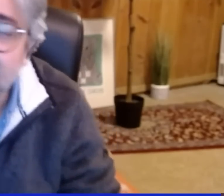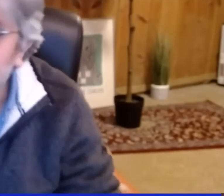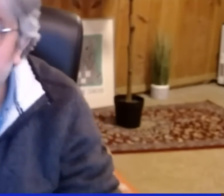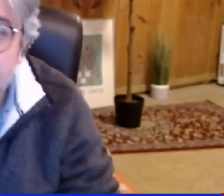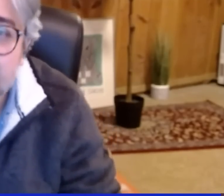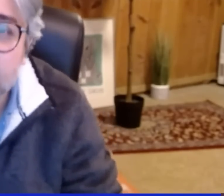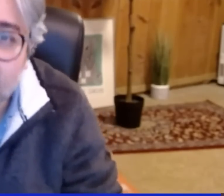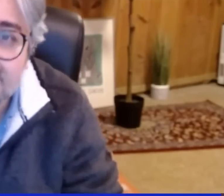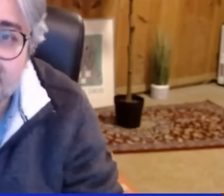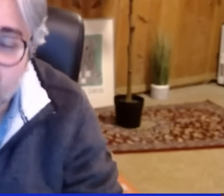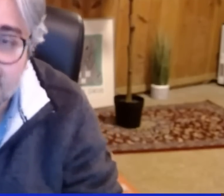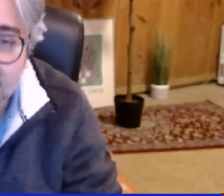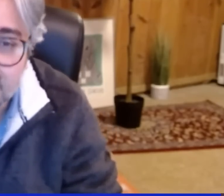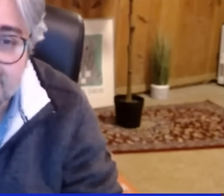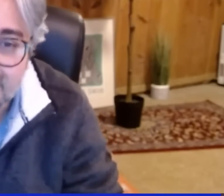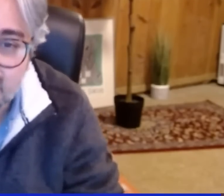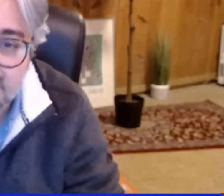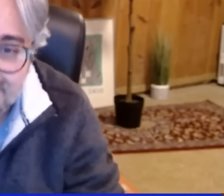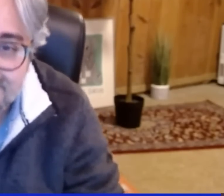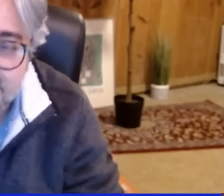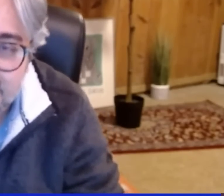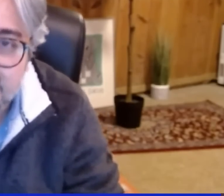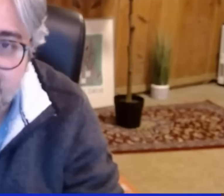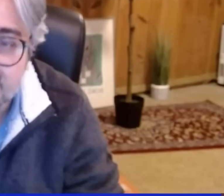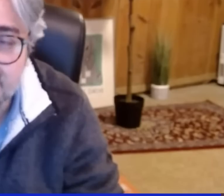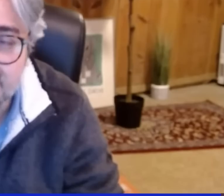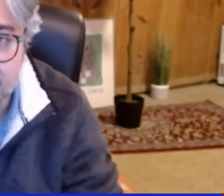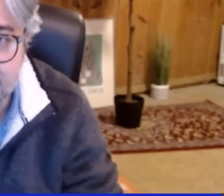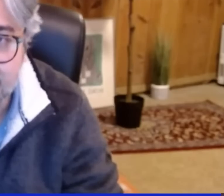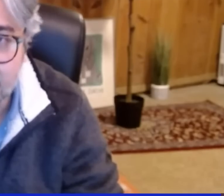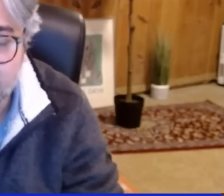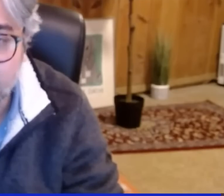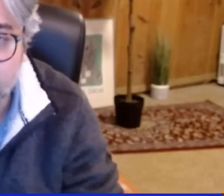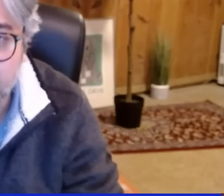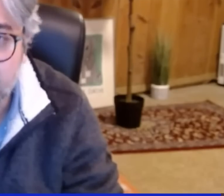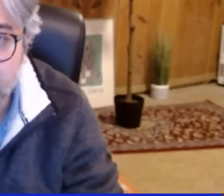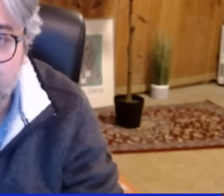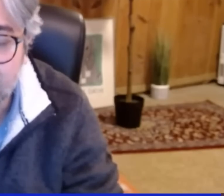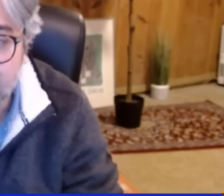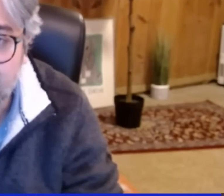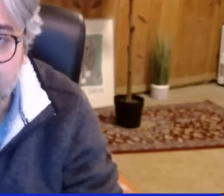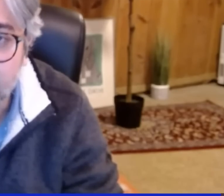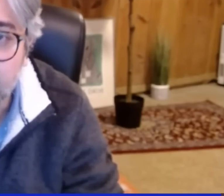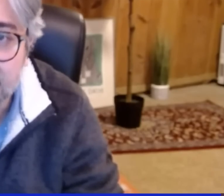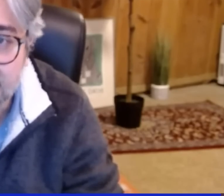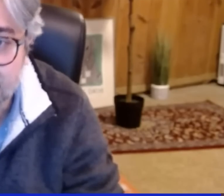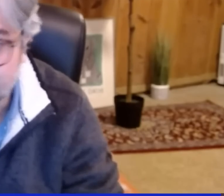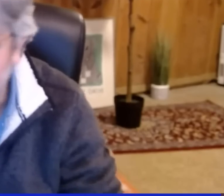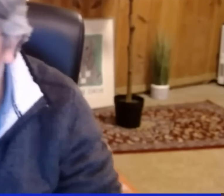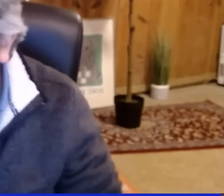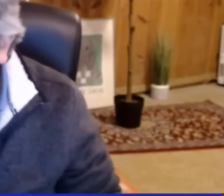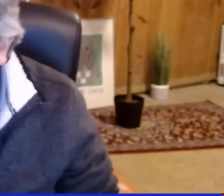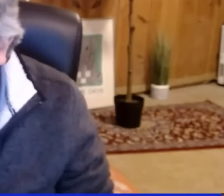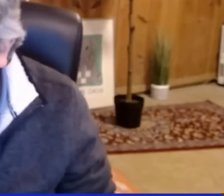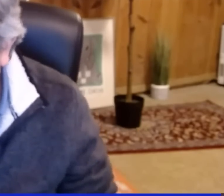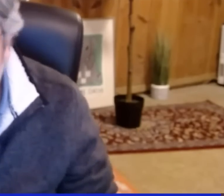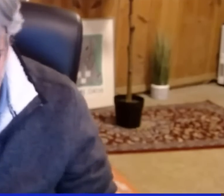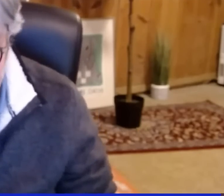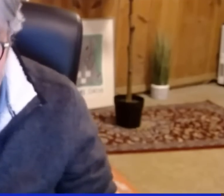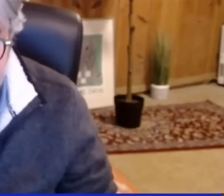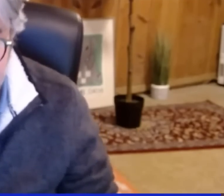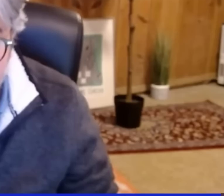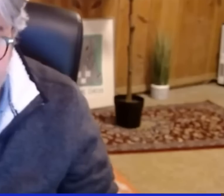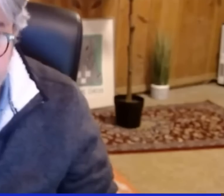casi 1,000 millones de dólares. Imagínese usted, casi 1,000 millones de dólares, o como se dice en inglés, un billion, ¿no? 1